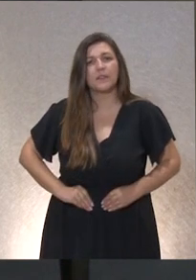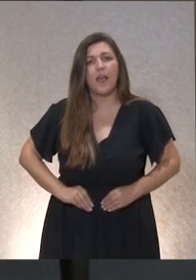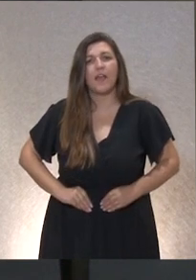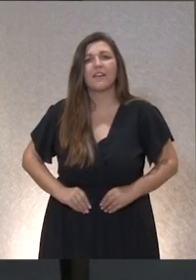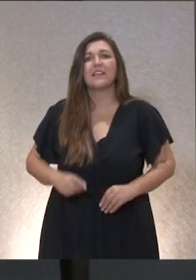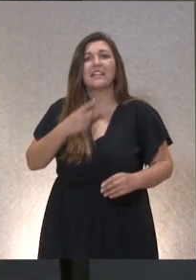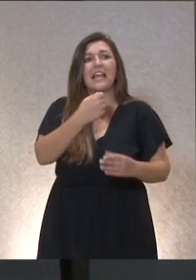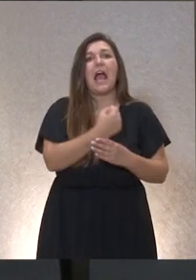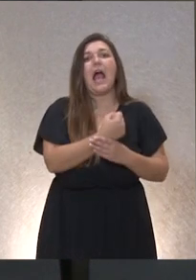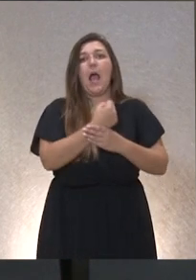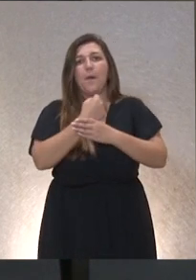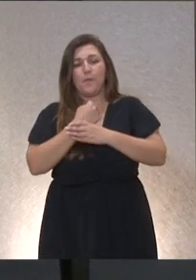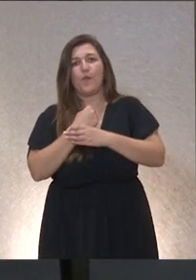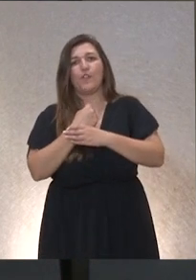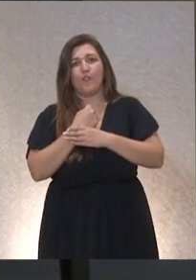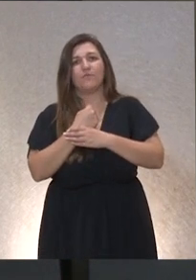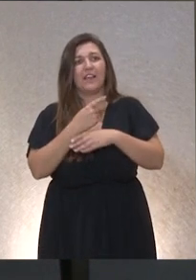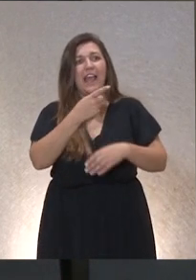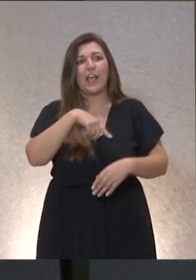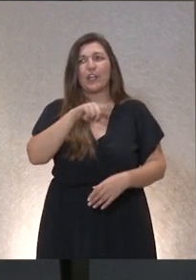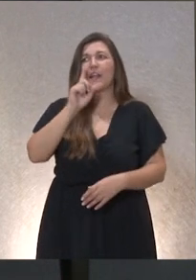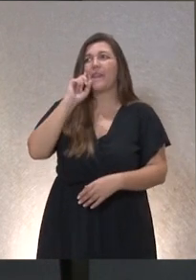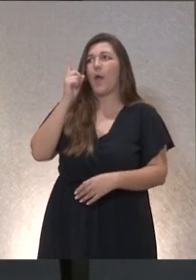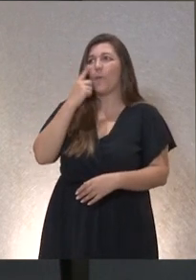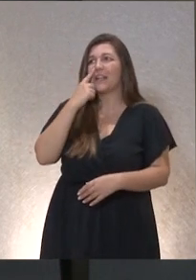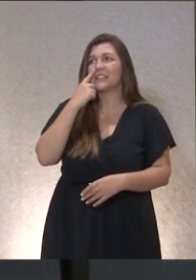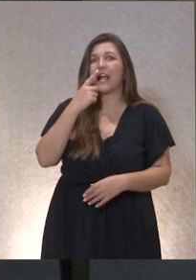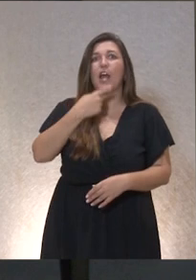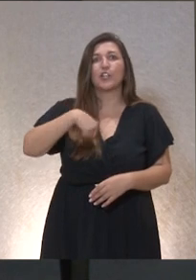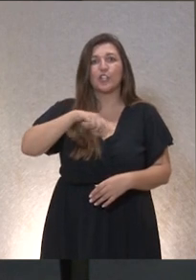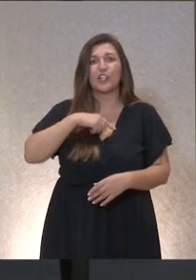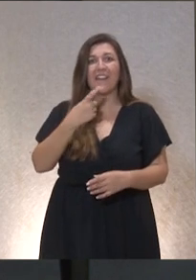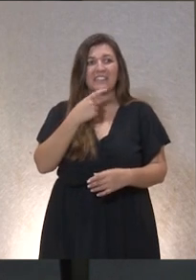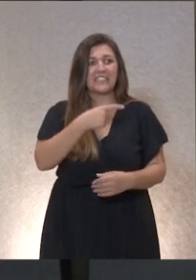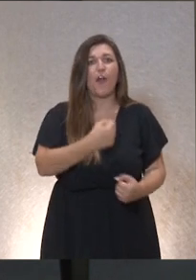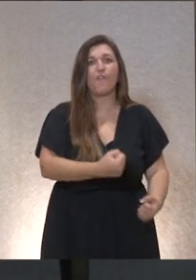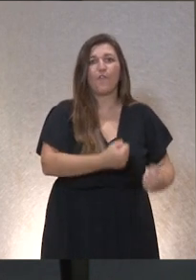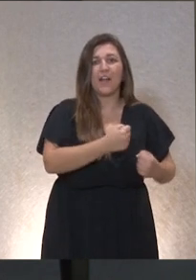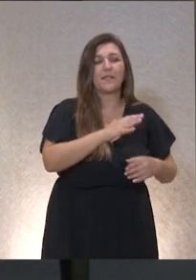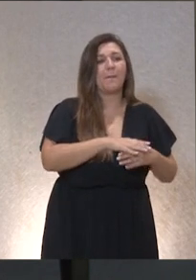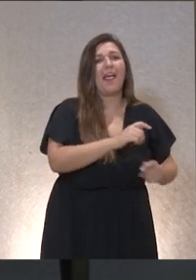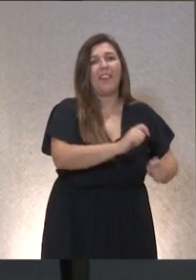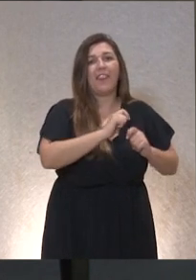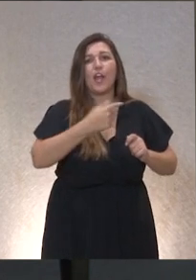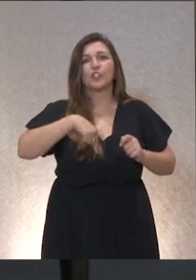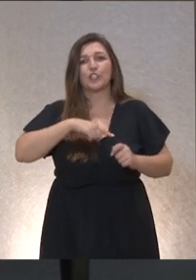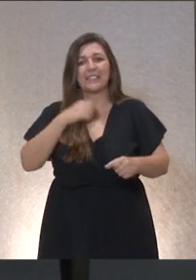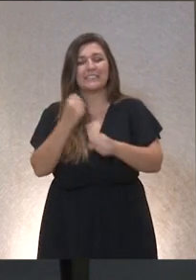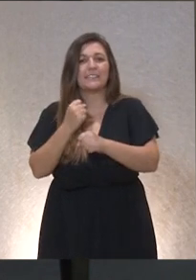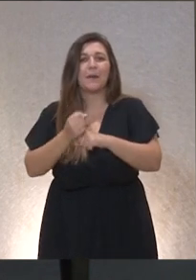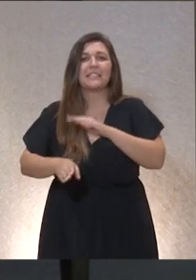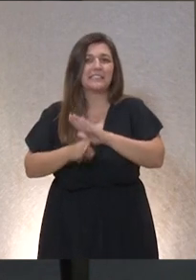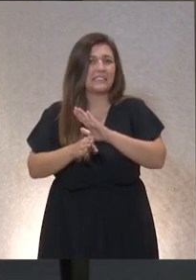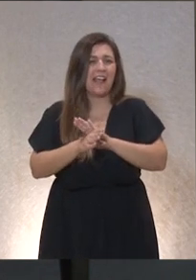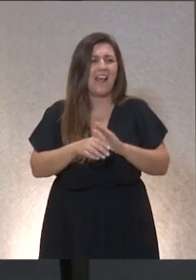en momentos que yo creo que incluso se dieron cuenta que necesitamos de su fortaleza para nosotros seguir trabajando nos dieron una